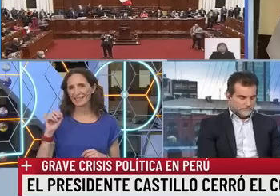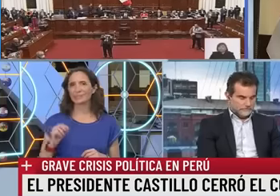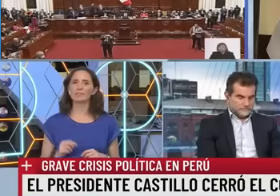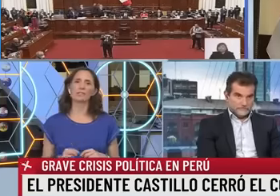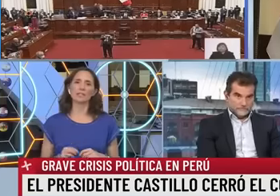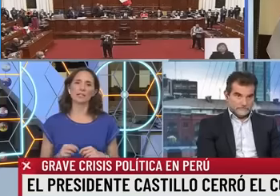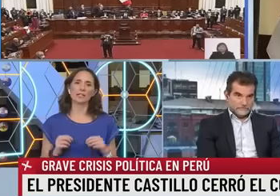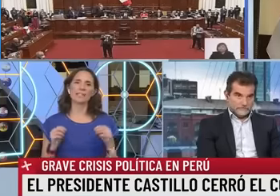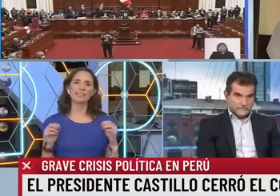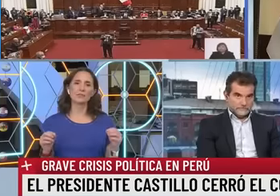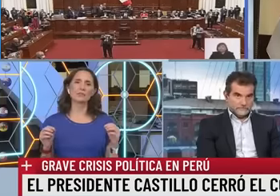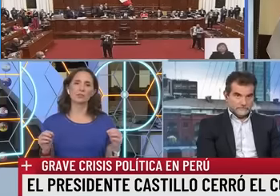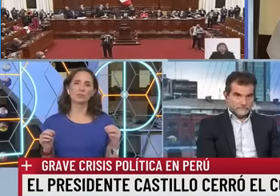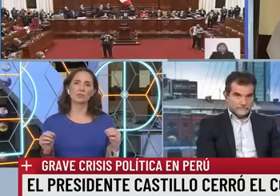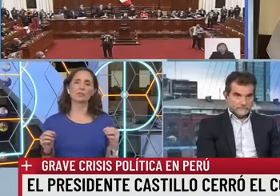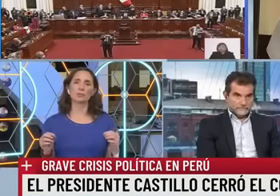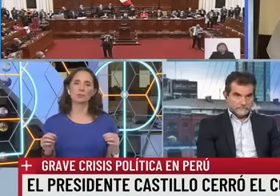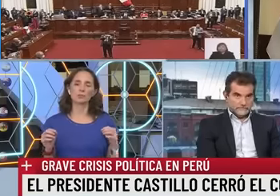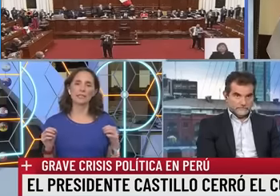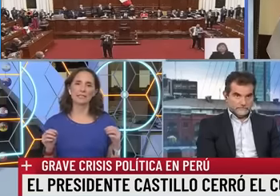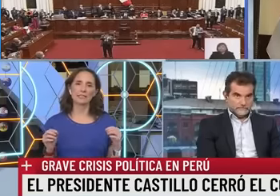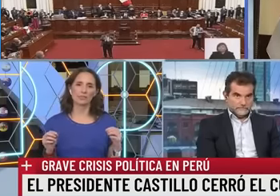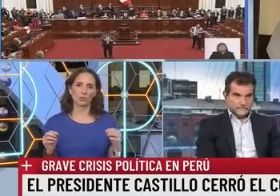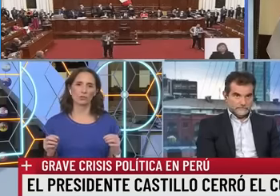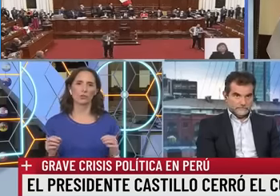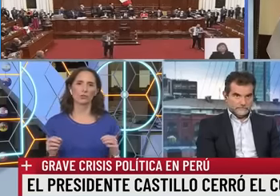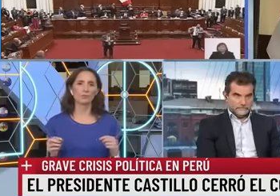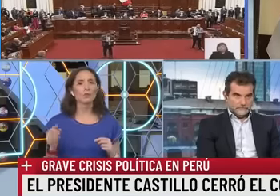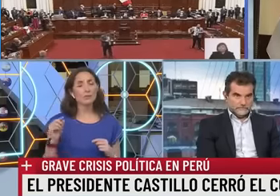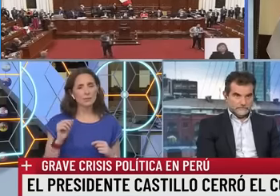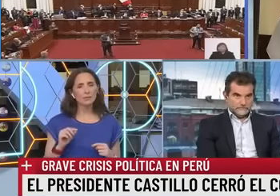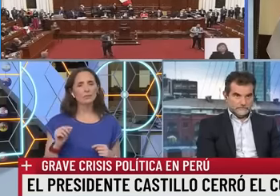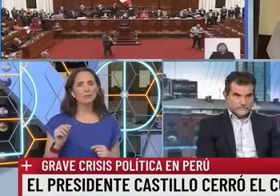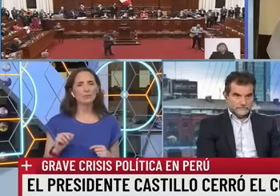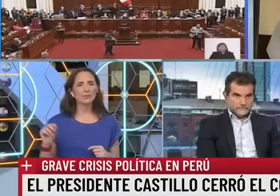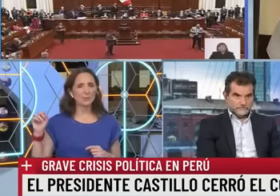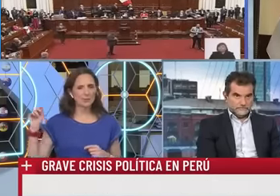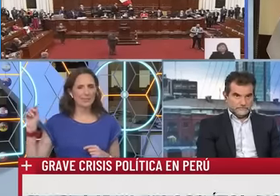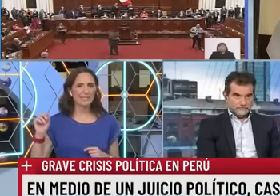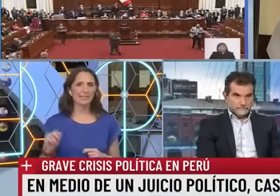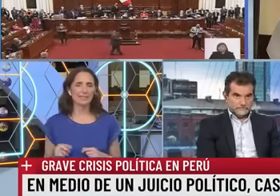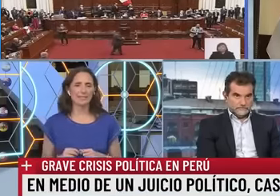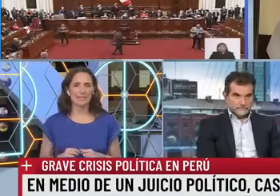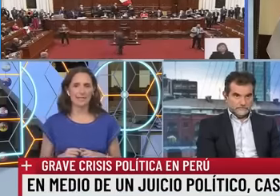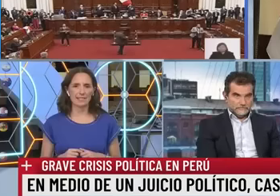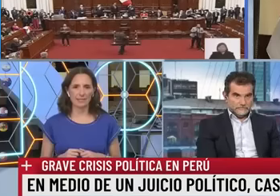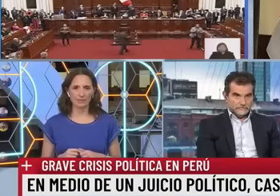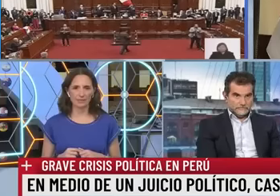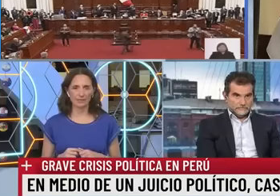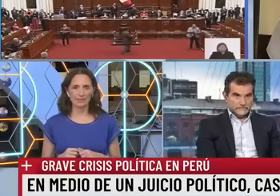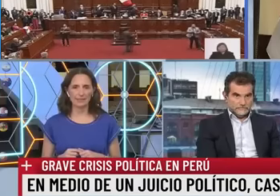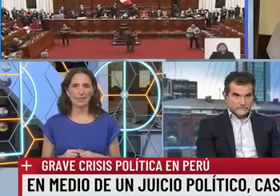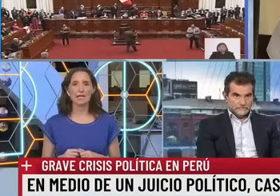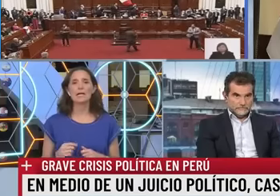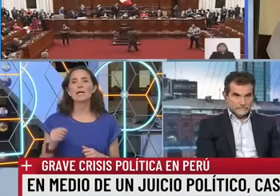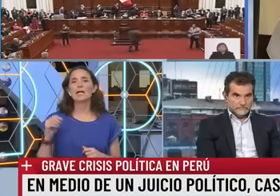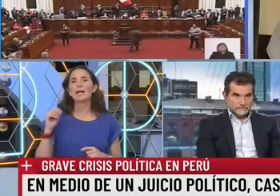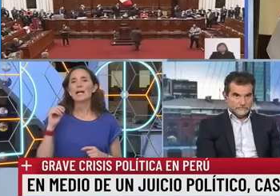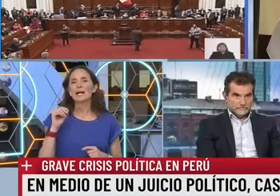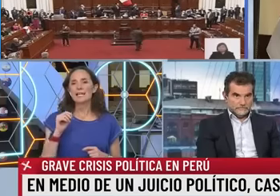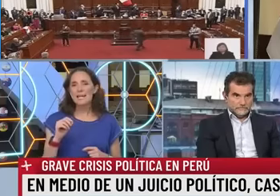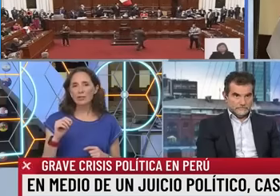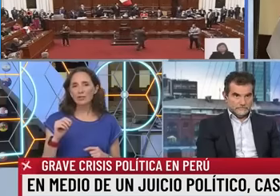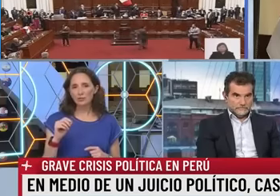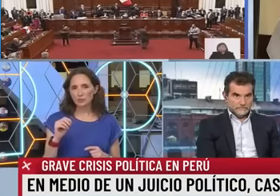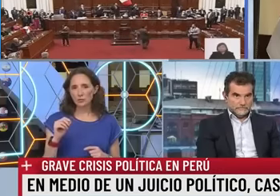agitación hoy en Perú y de probablemente lo que vas a ser el desenlace al final del día. La Constitución prevé que el